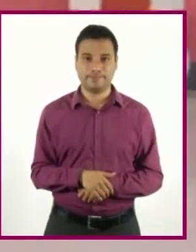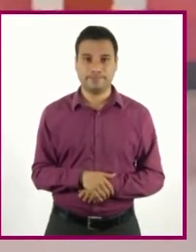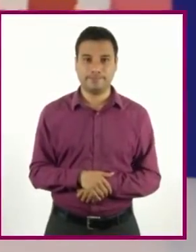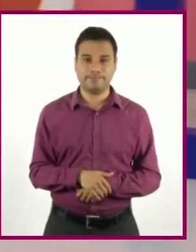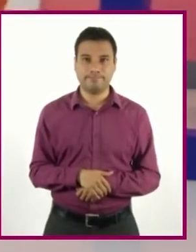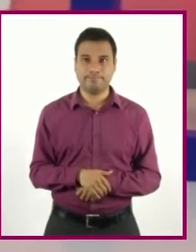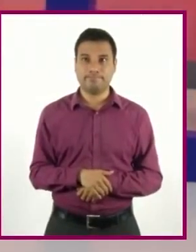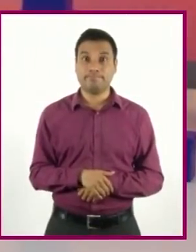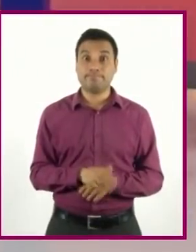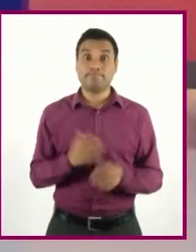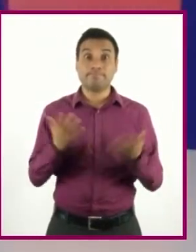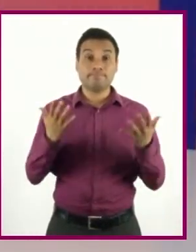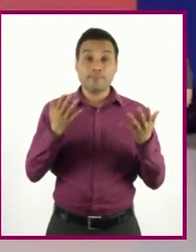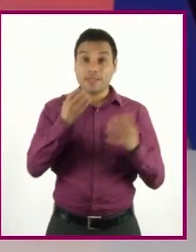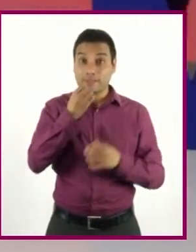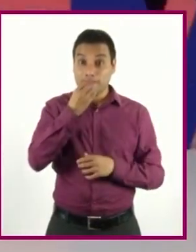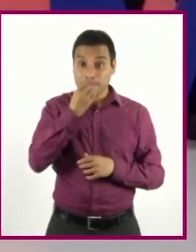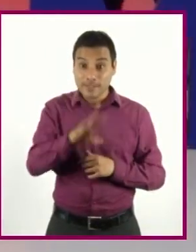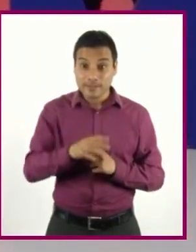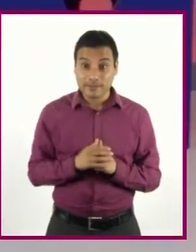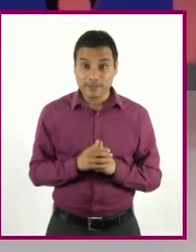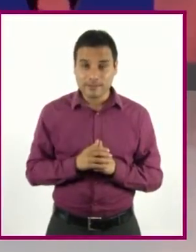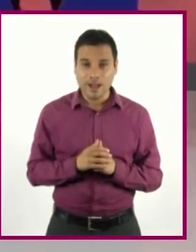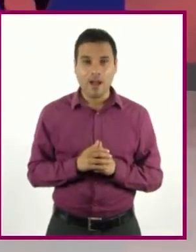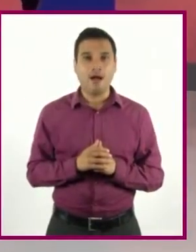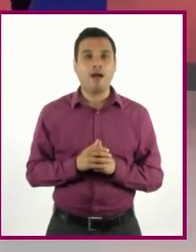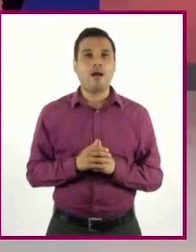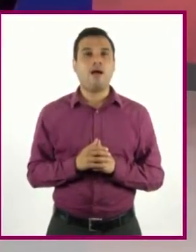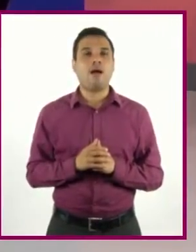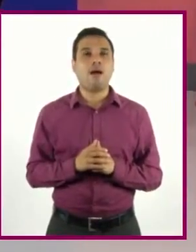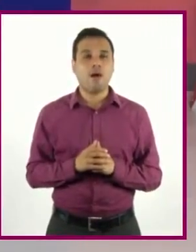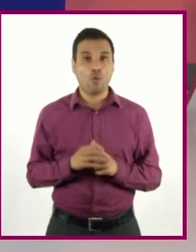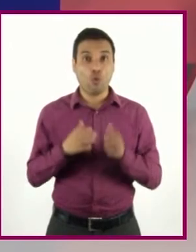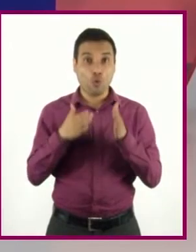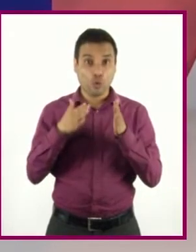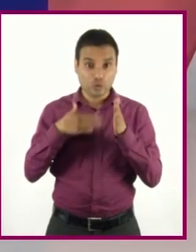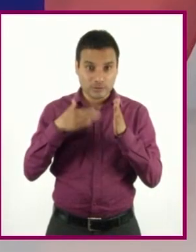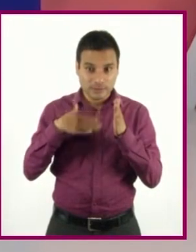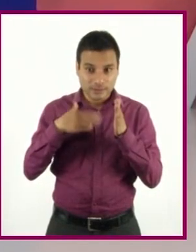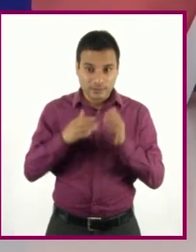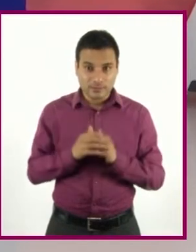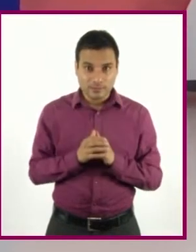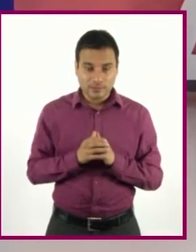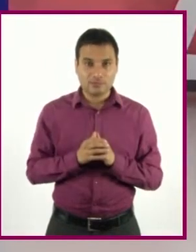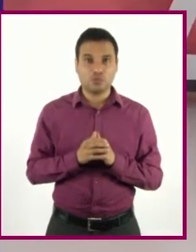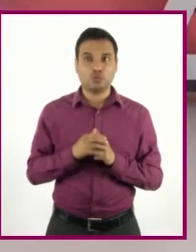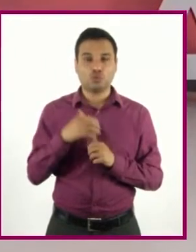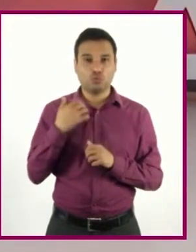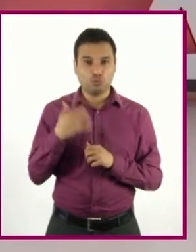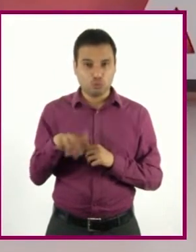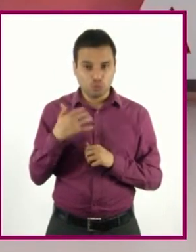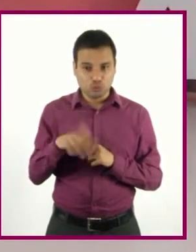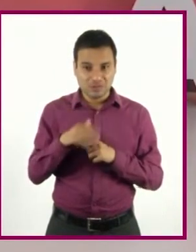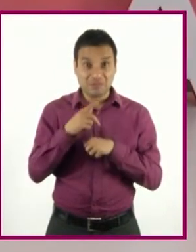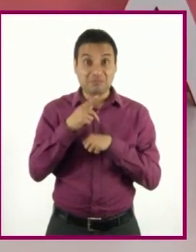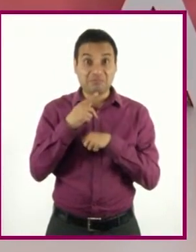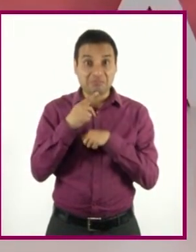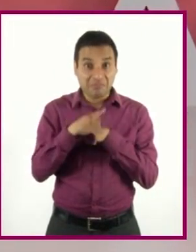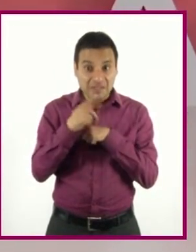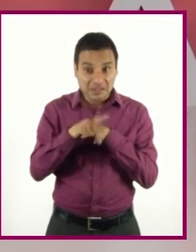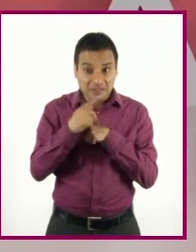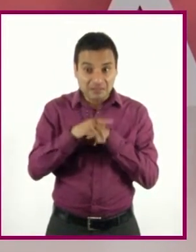¡Qué barbaridad! Nunca me hubiera imaginado que en las cocinas se corría tanto peligro,